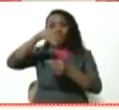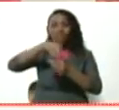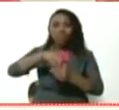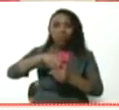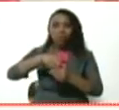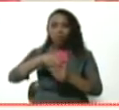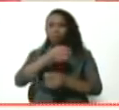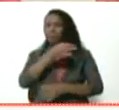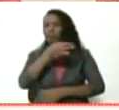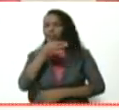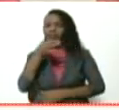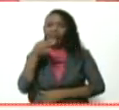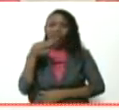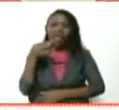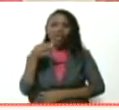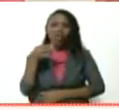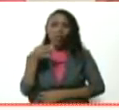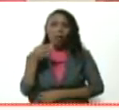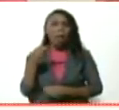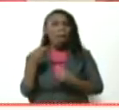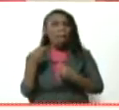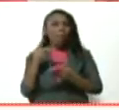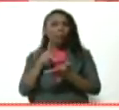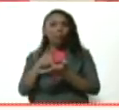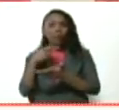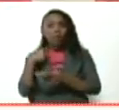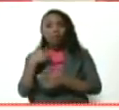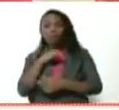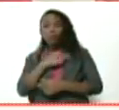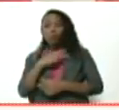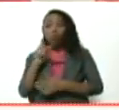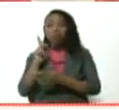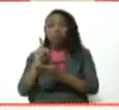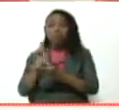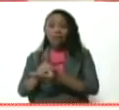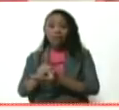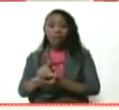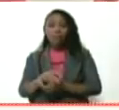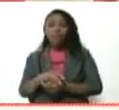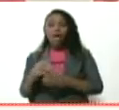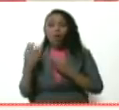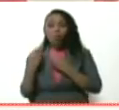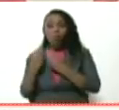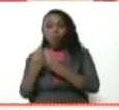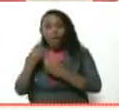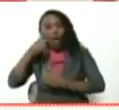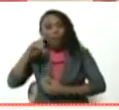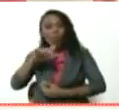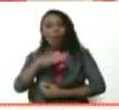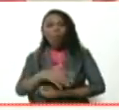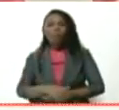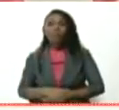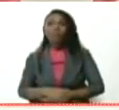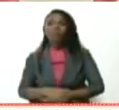más eficiente, para llegar a donde tengamos que llegar a acompañar a nuestro pueblo. Felicitaciones